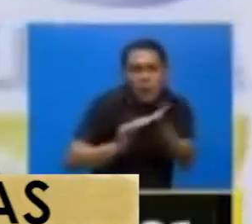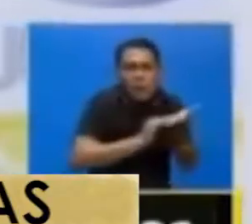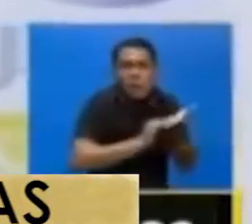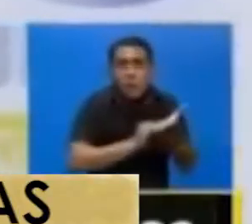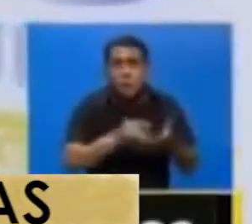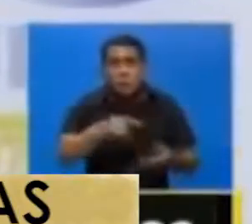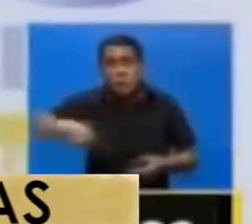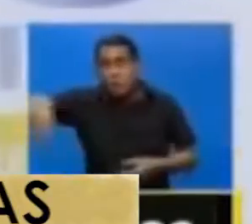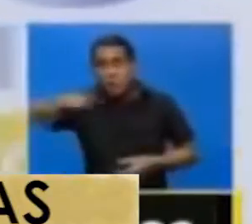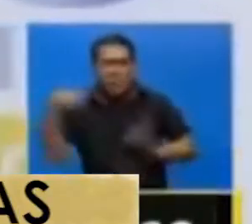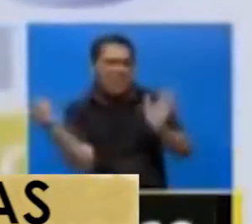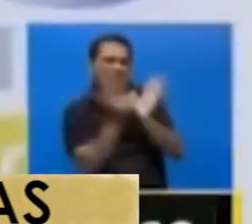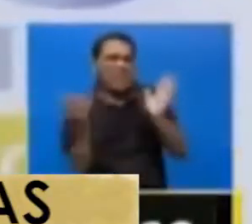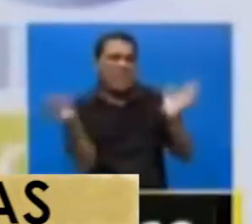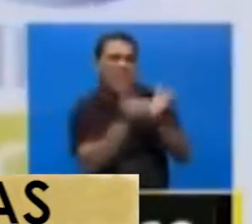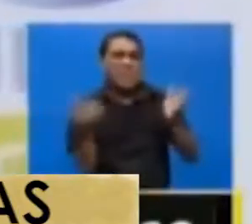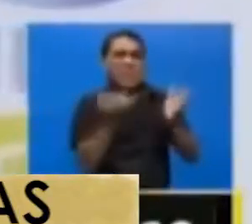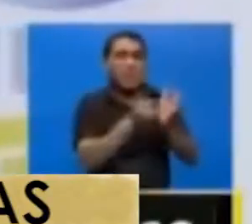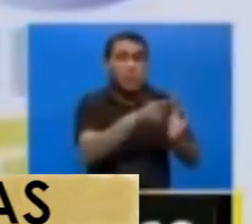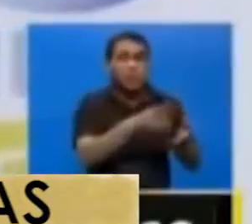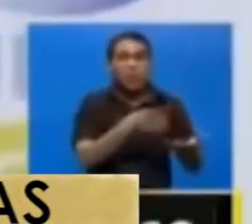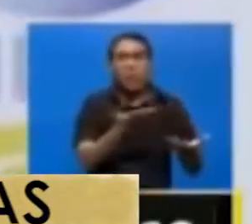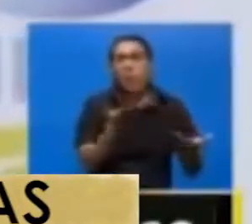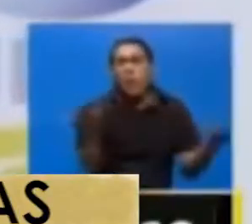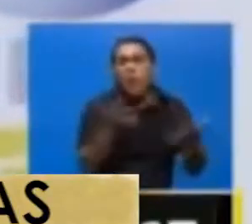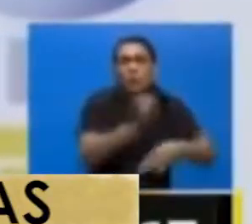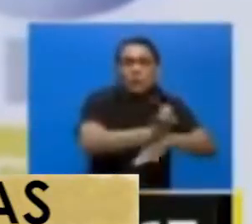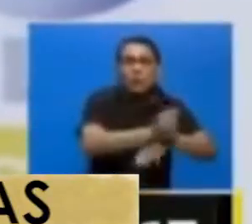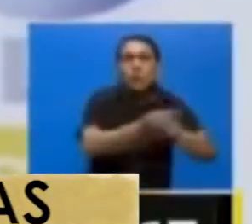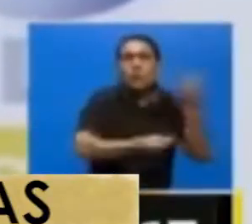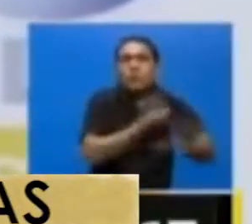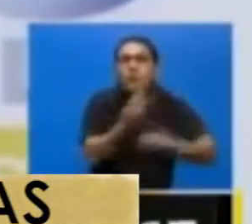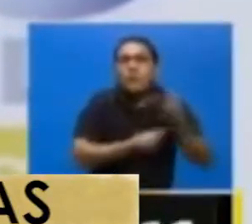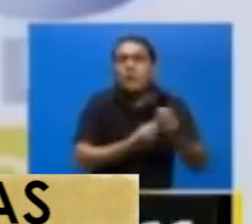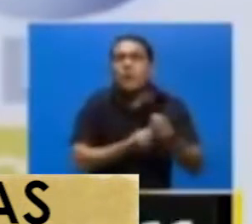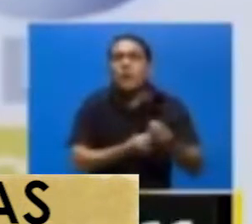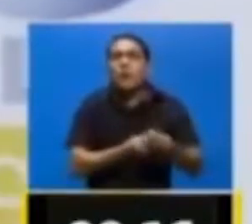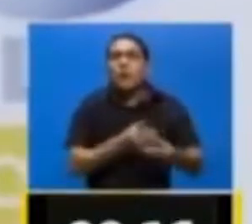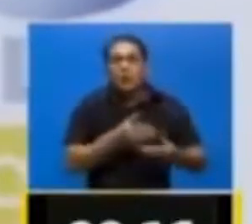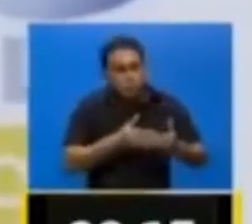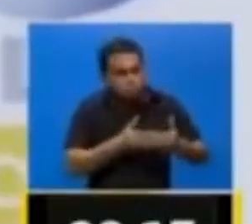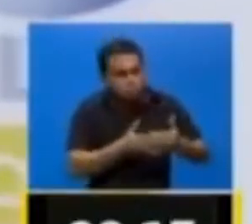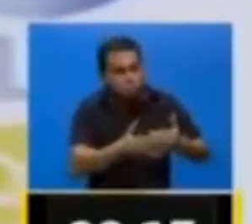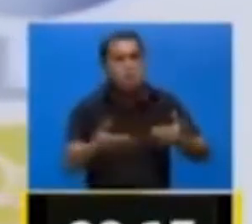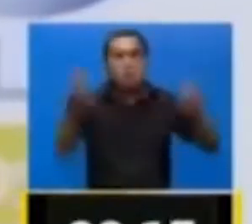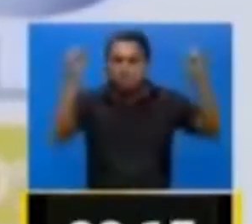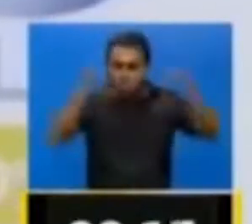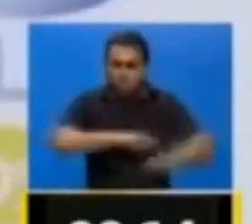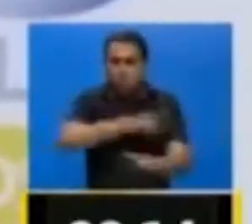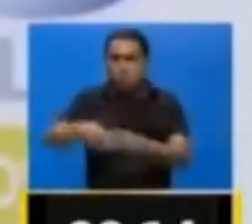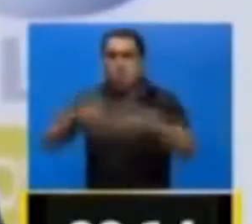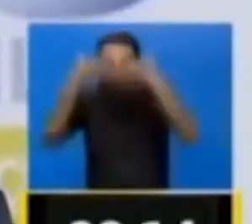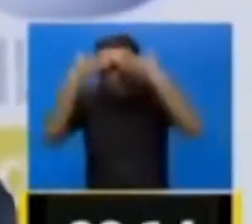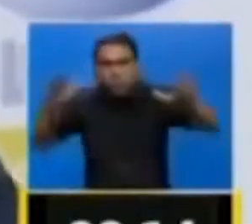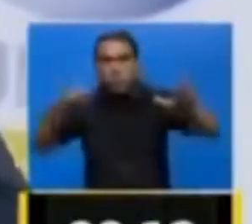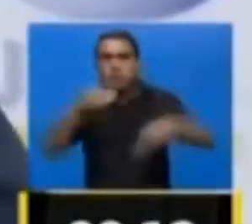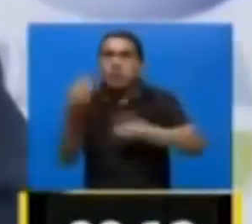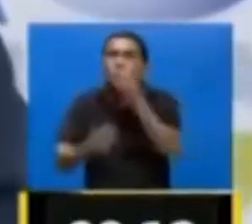Atacar la posibilidad de que esa organización pase a jugar en democracia, atacar